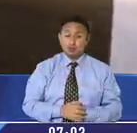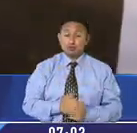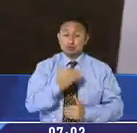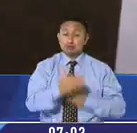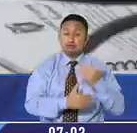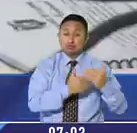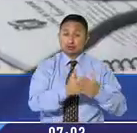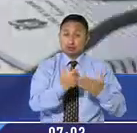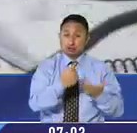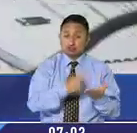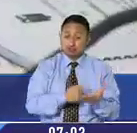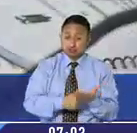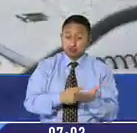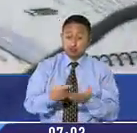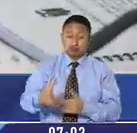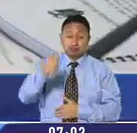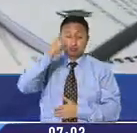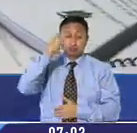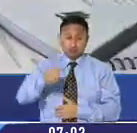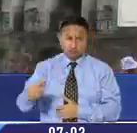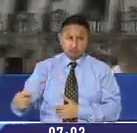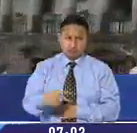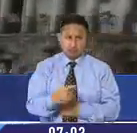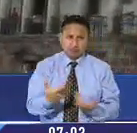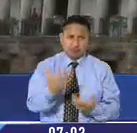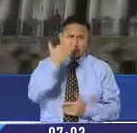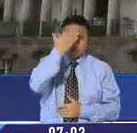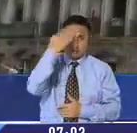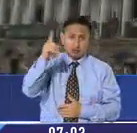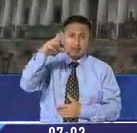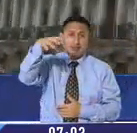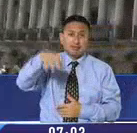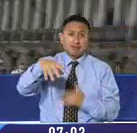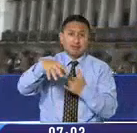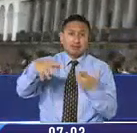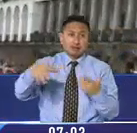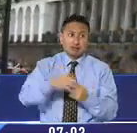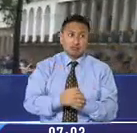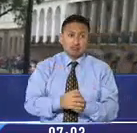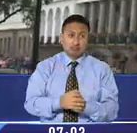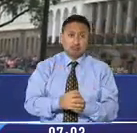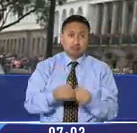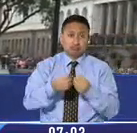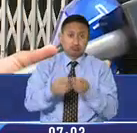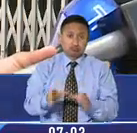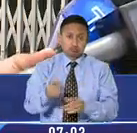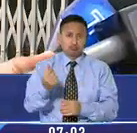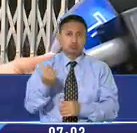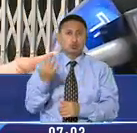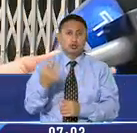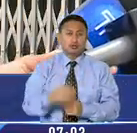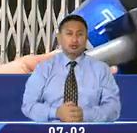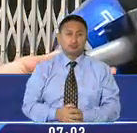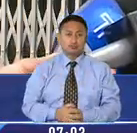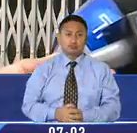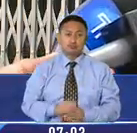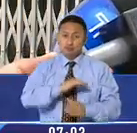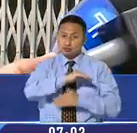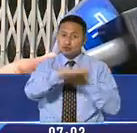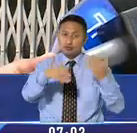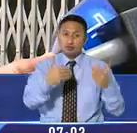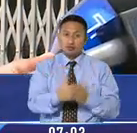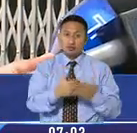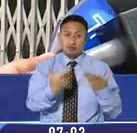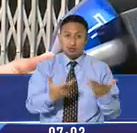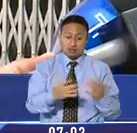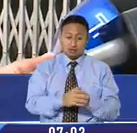posterior análisis por parte de Fiscalía se identificará las afectaciones que estos actos habrían dejado al Estado. Eso todo tiene que determinarlo